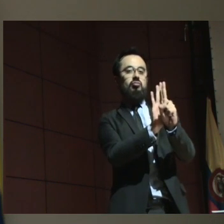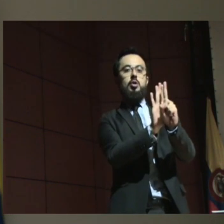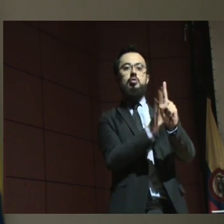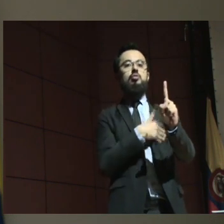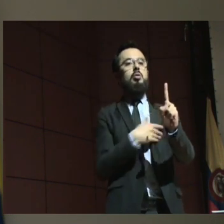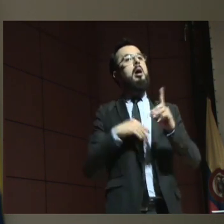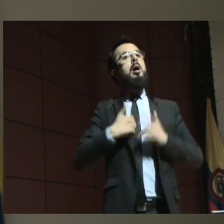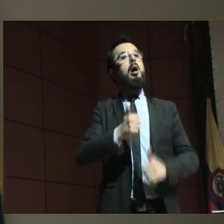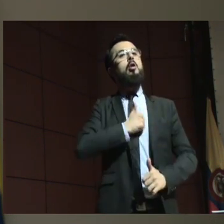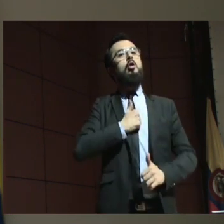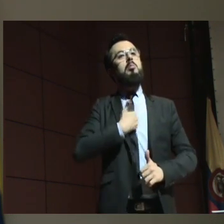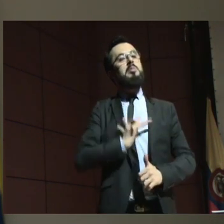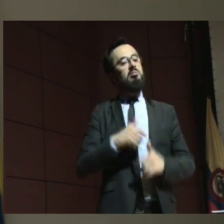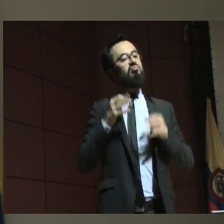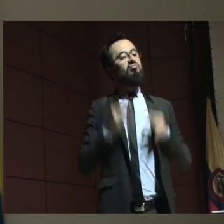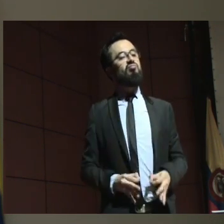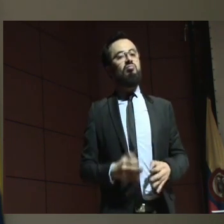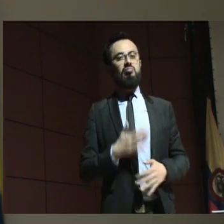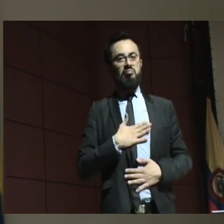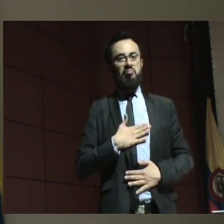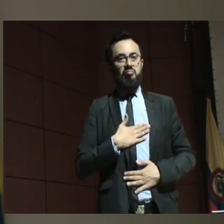esto